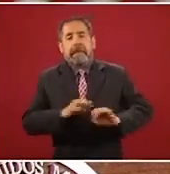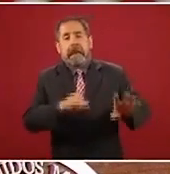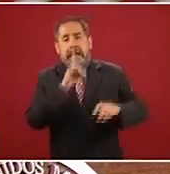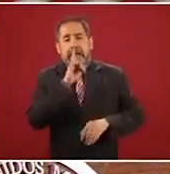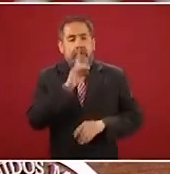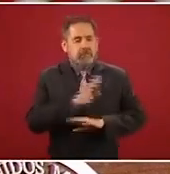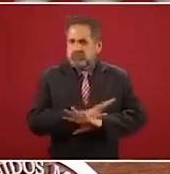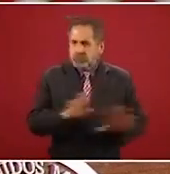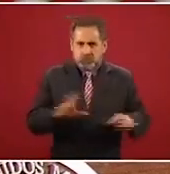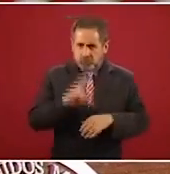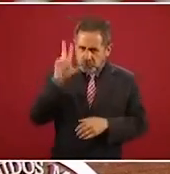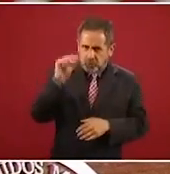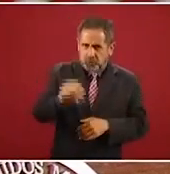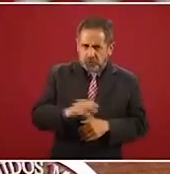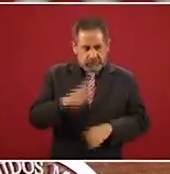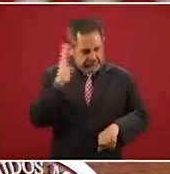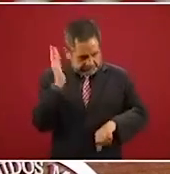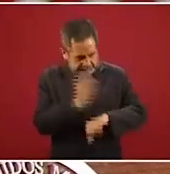y